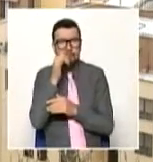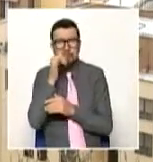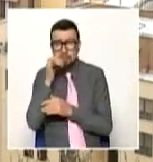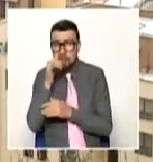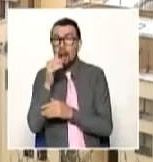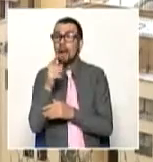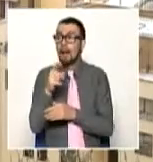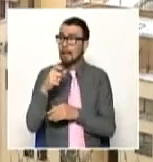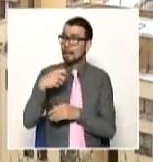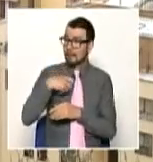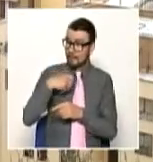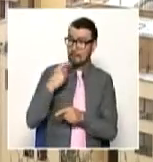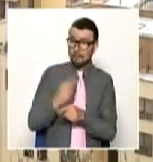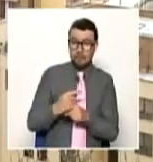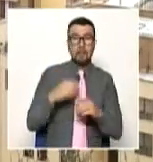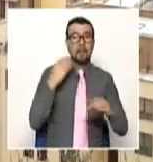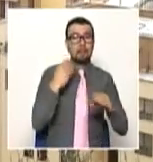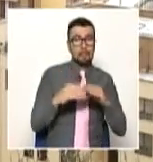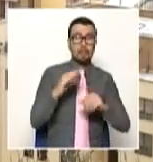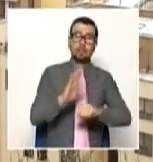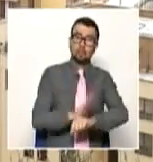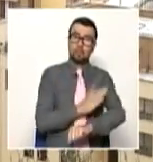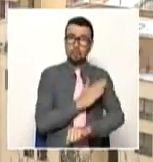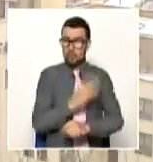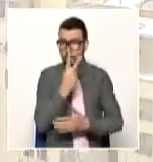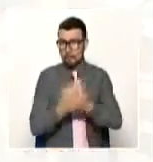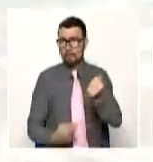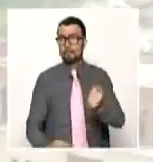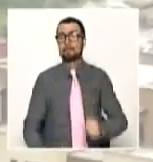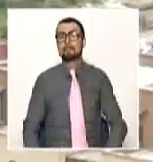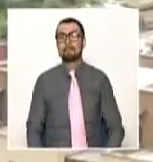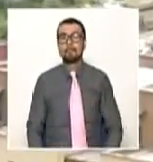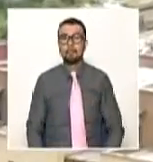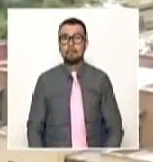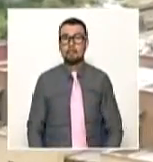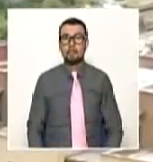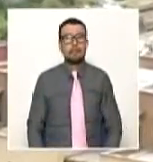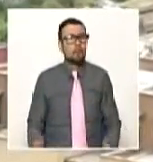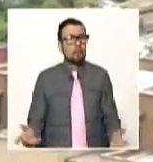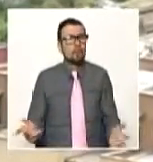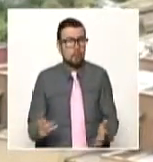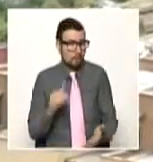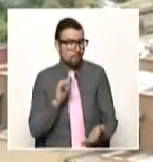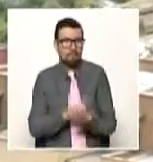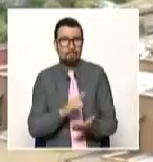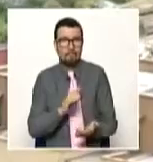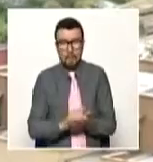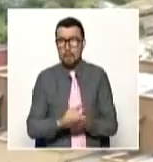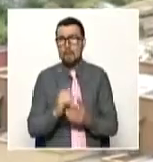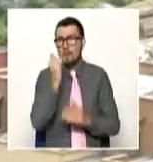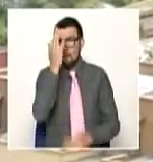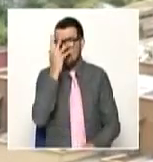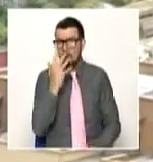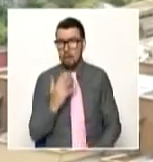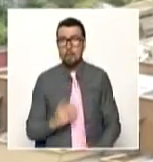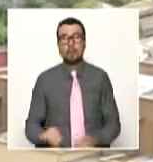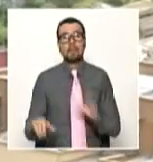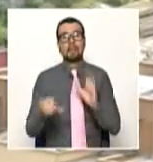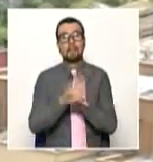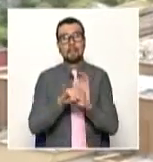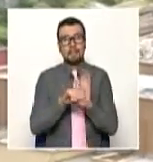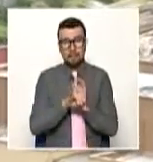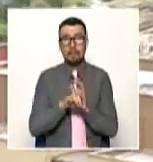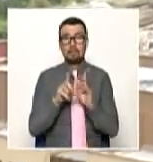tener lo que es la canción y puedan tener el video oficial de la canción. Me pueden encontrar así en Facebook, en Instagram y en YouTube como